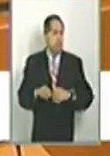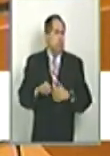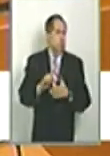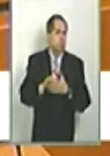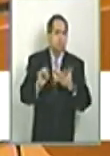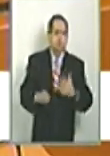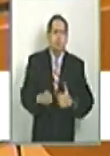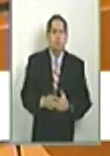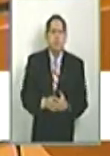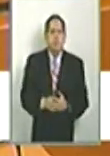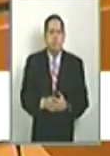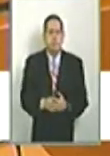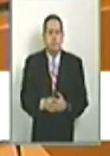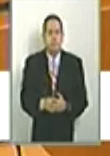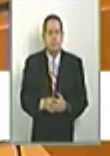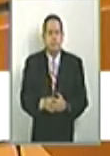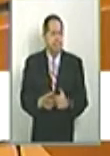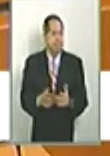como